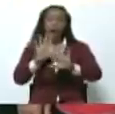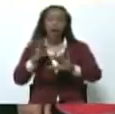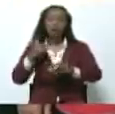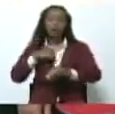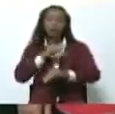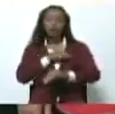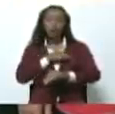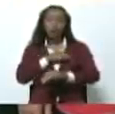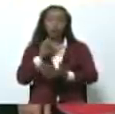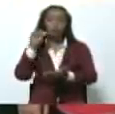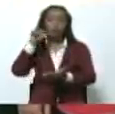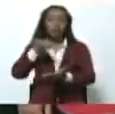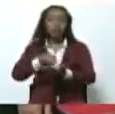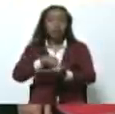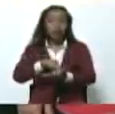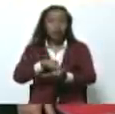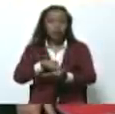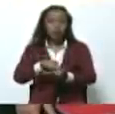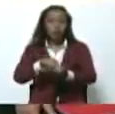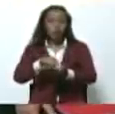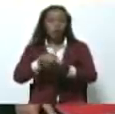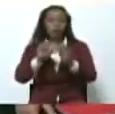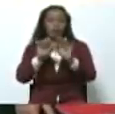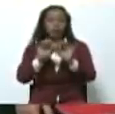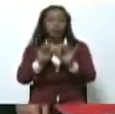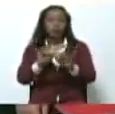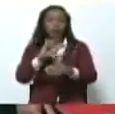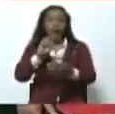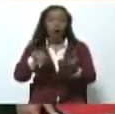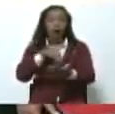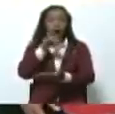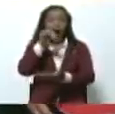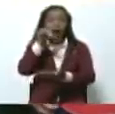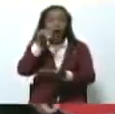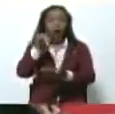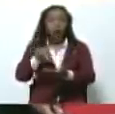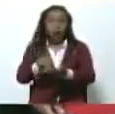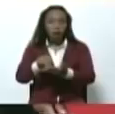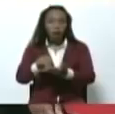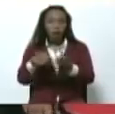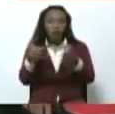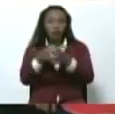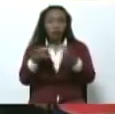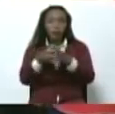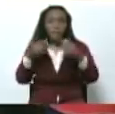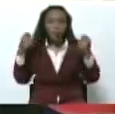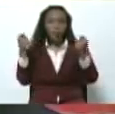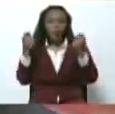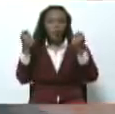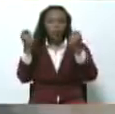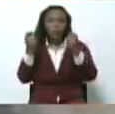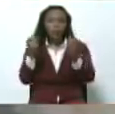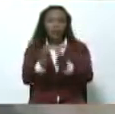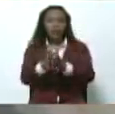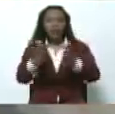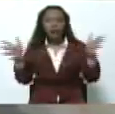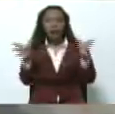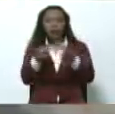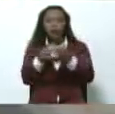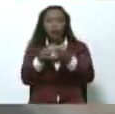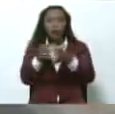los centros de cómputo nacional del comando de campaña del gran polo